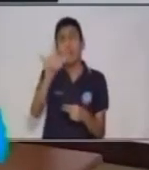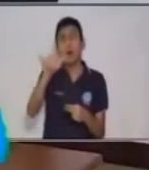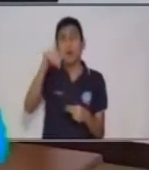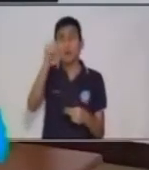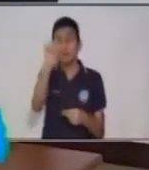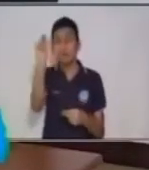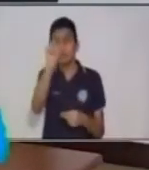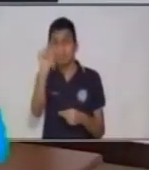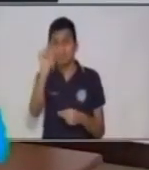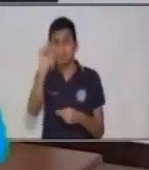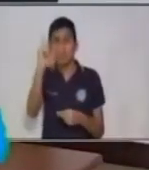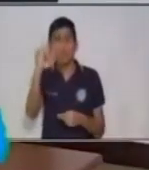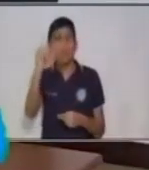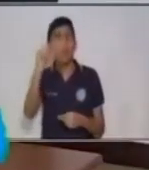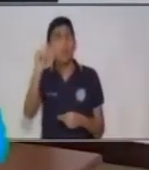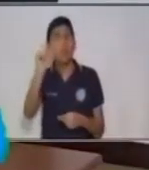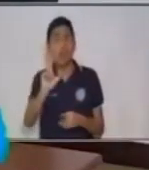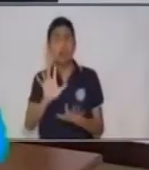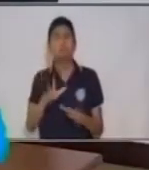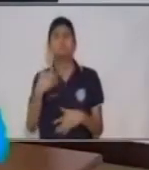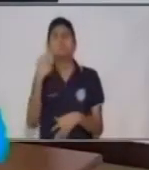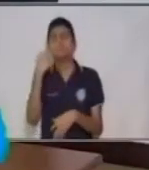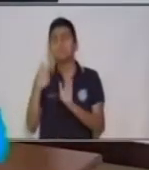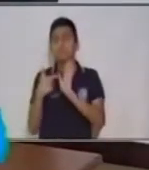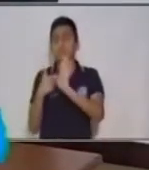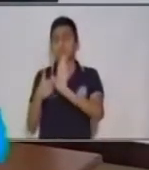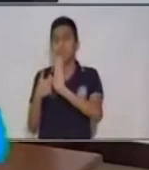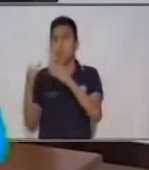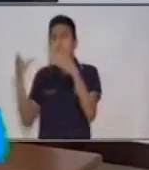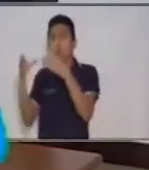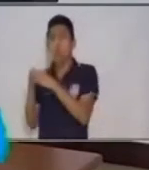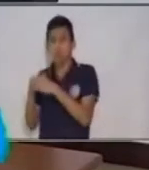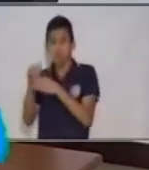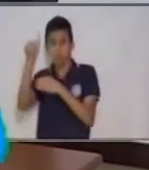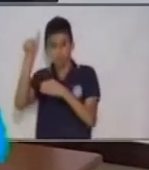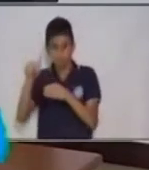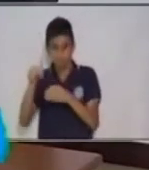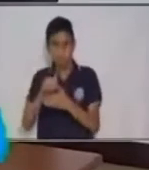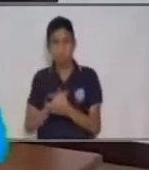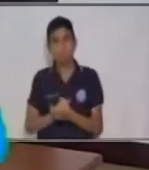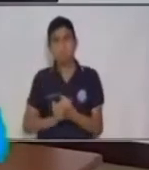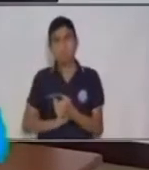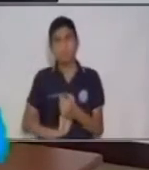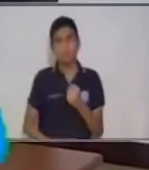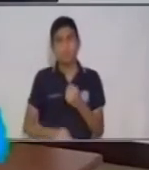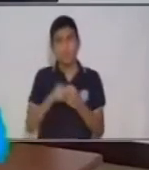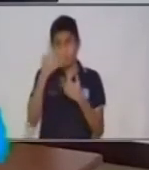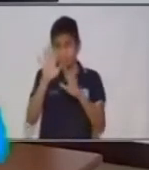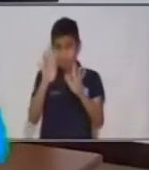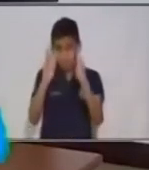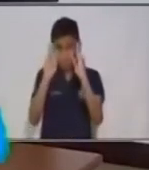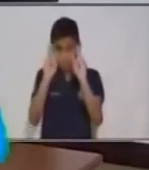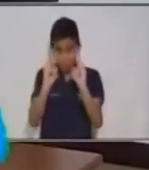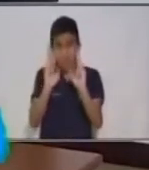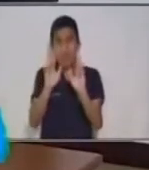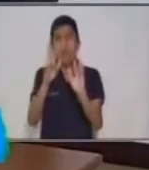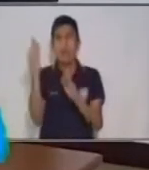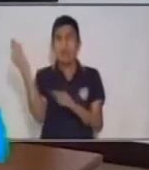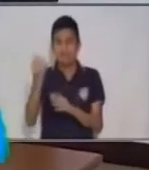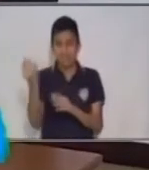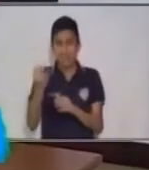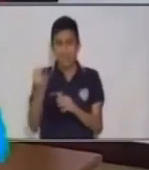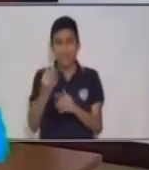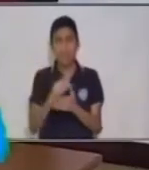de los cuales estaremos utilizando para poder representar nuestro conjunto. ¿Estás prestando mucha atención?